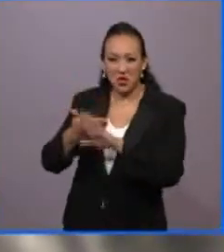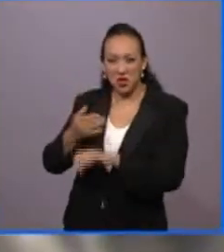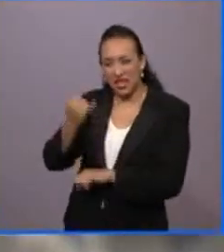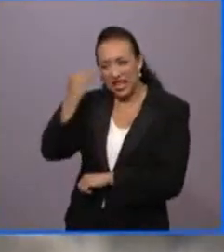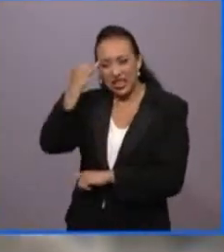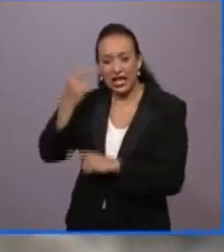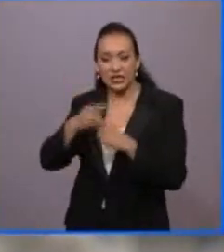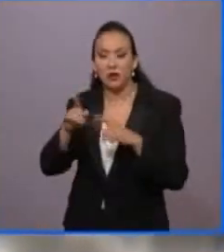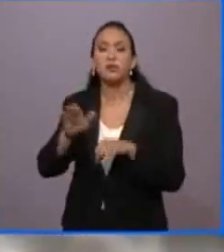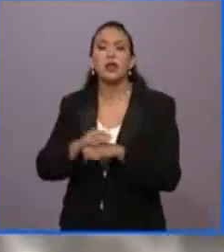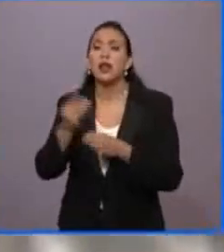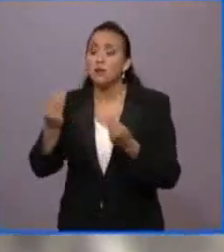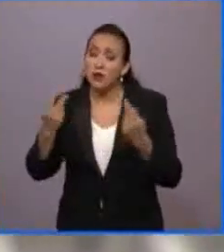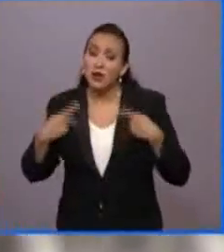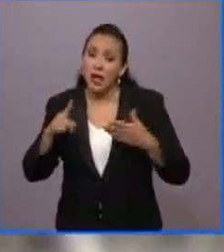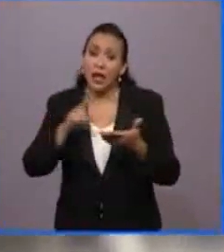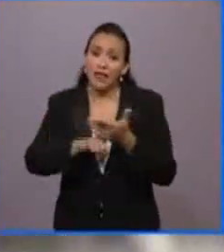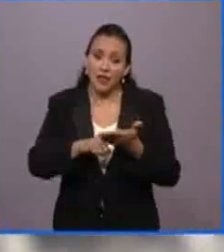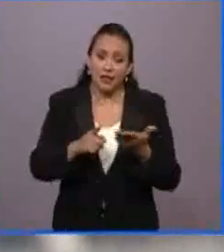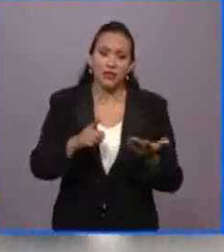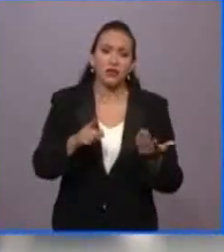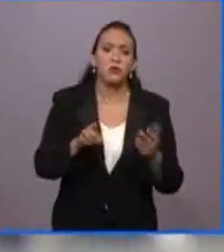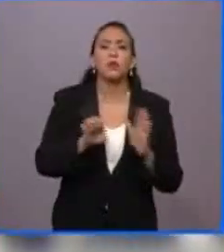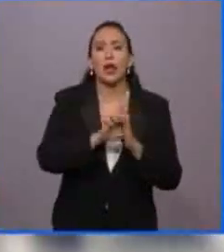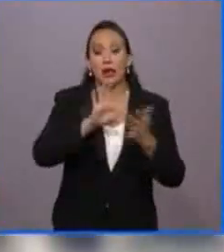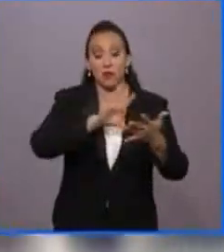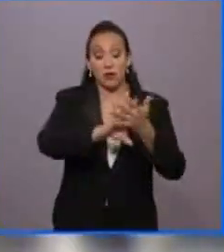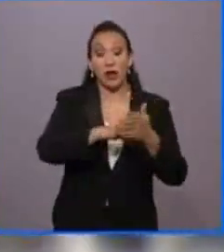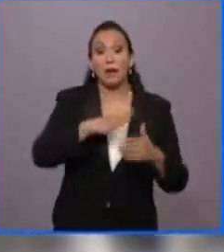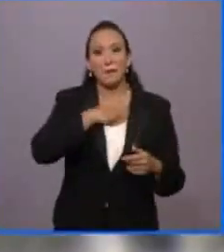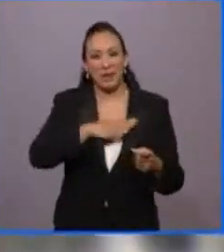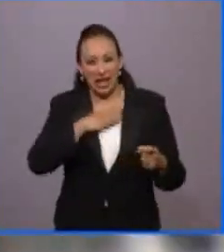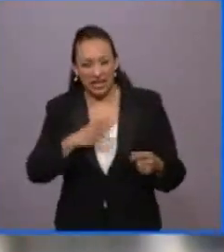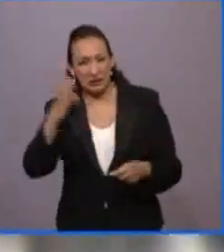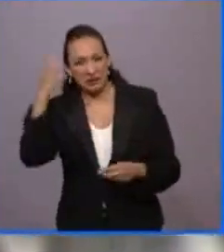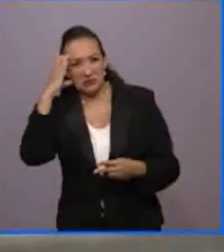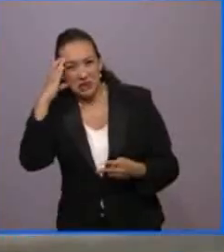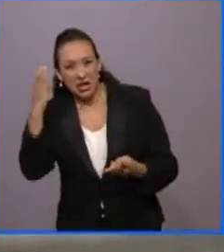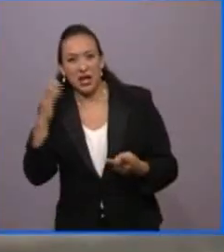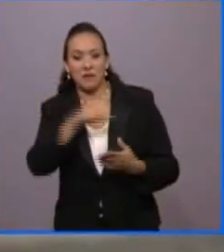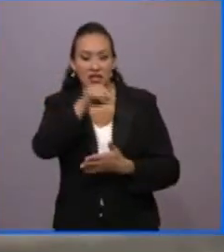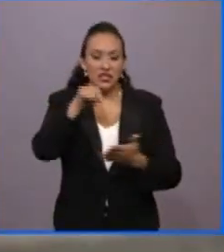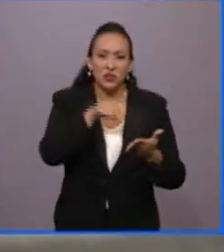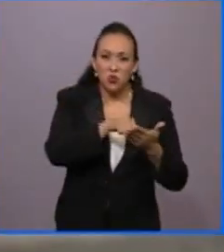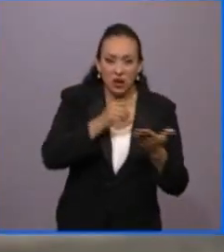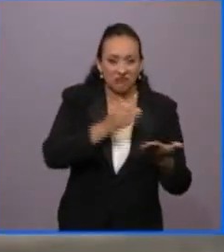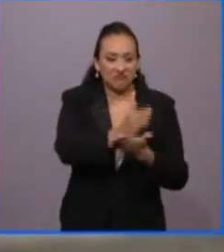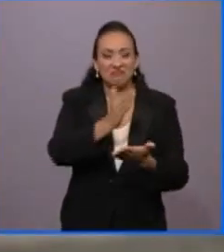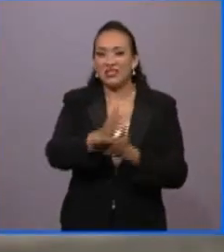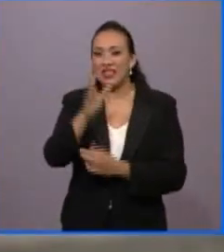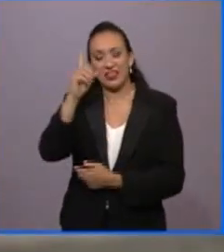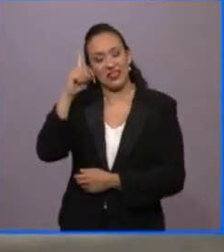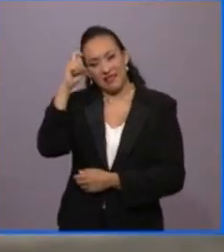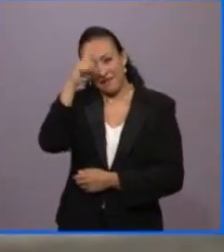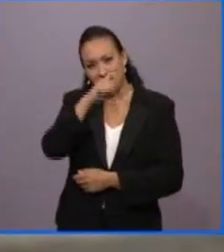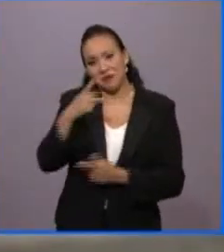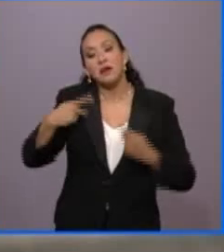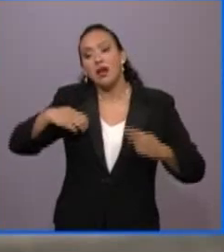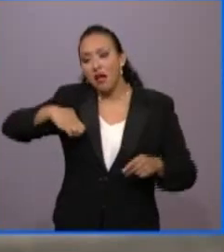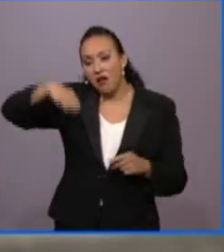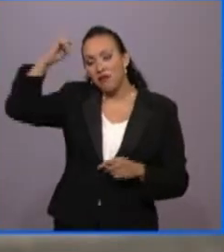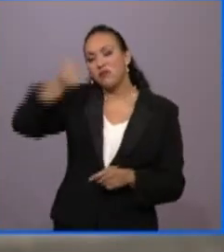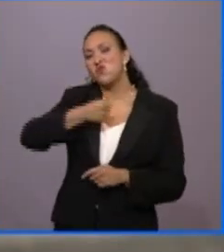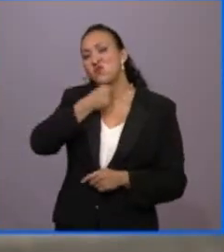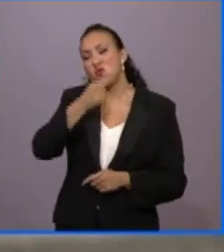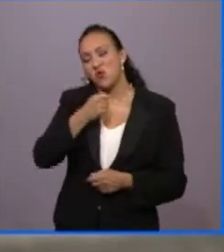en condiciones precarias, sin camas adecuadas, baños acondicionados, ni condiciones de accesibilidad. Así lo señaló la Unidad General